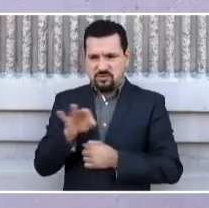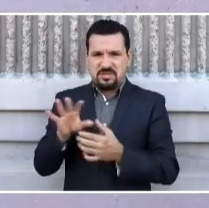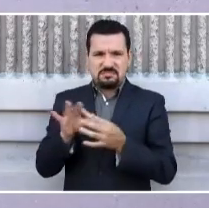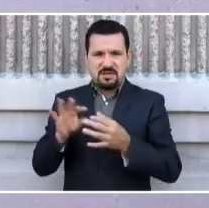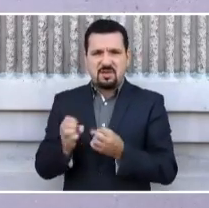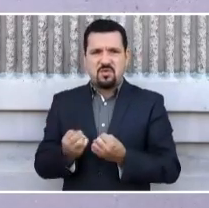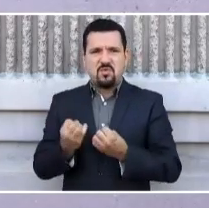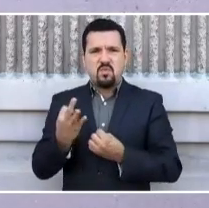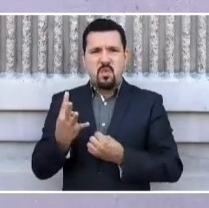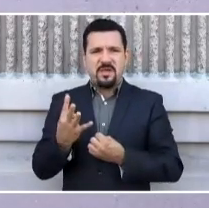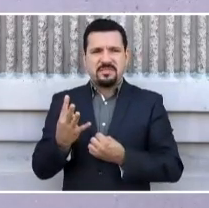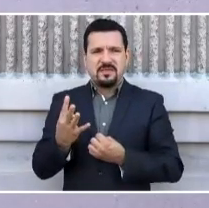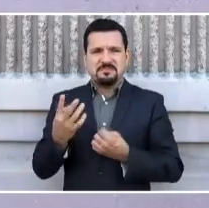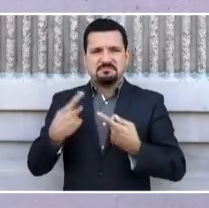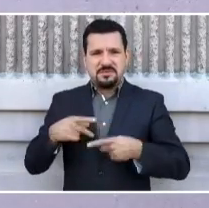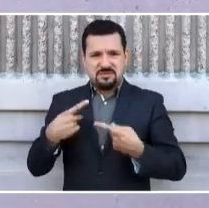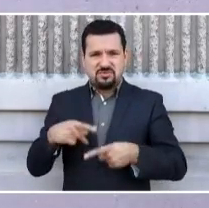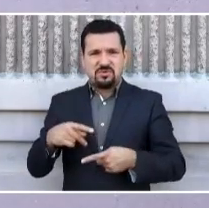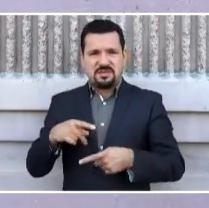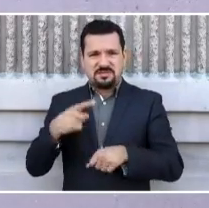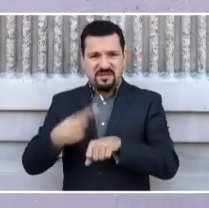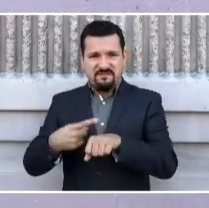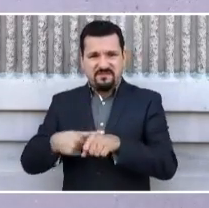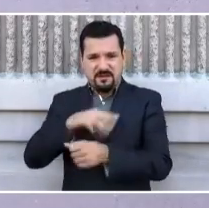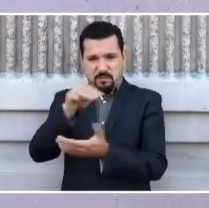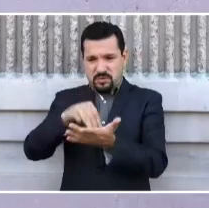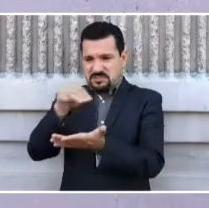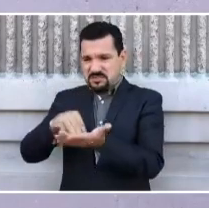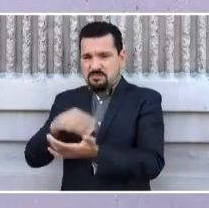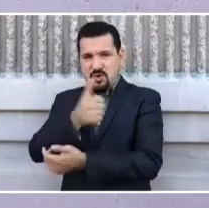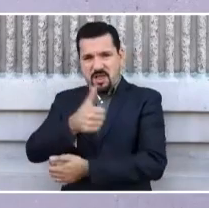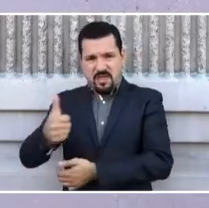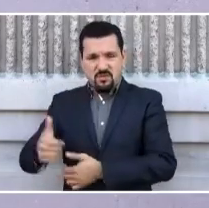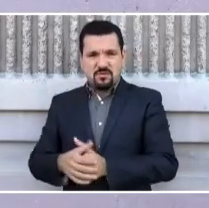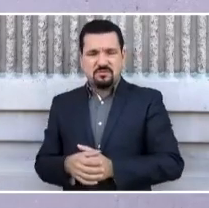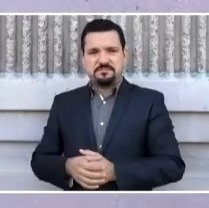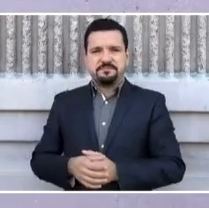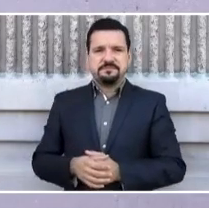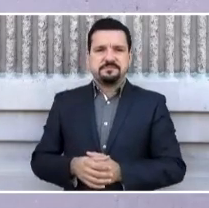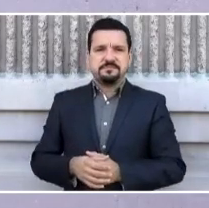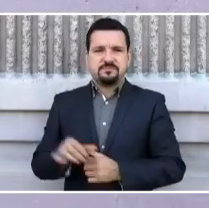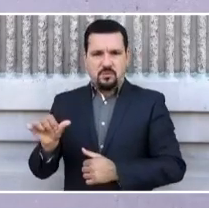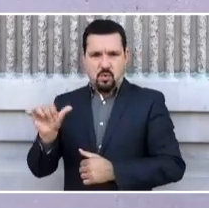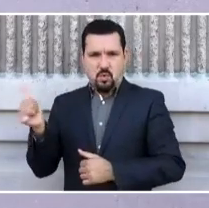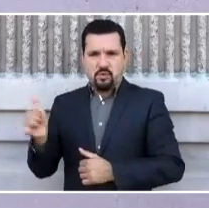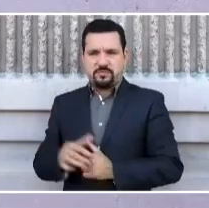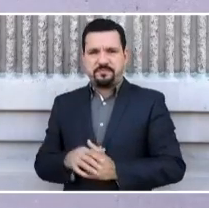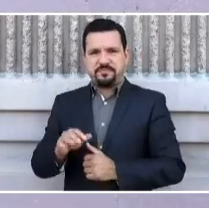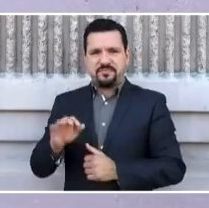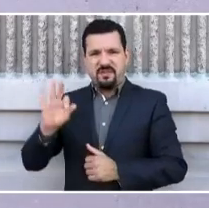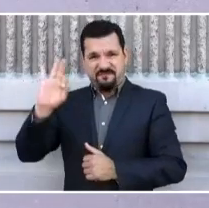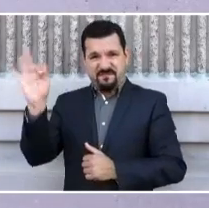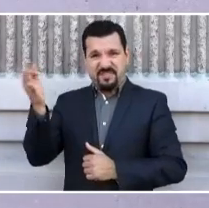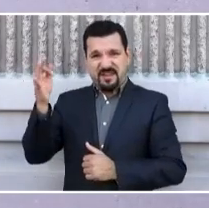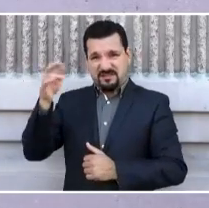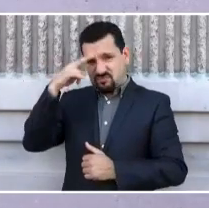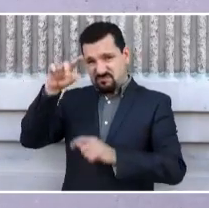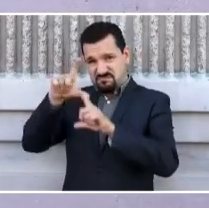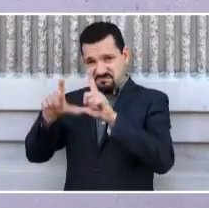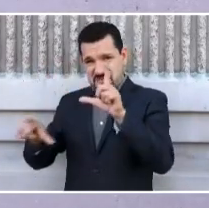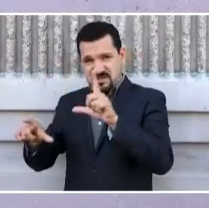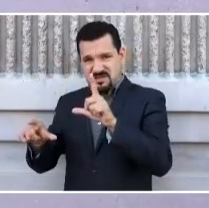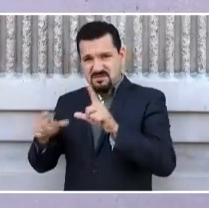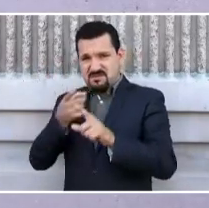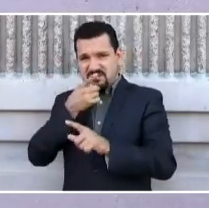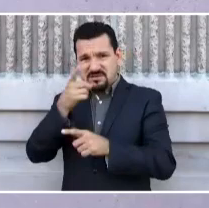cuántos casos se tienen por municipios. Y lo otro es si la federación sigue manejando un dato, el estado